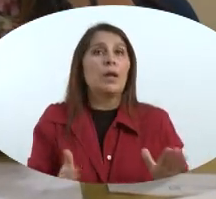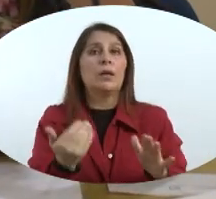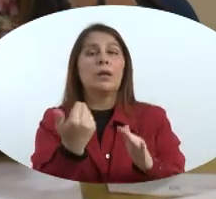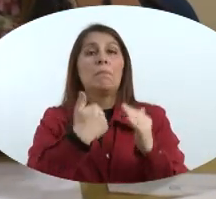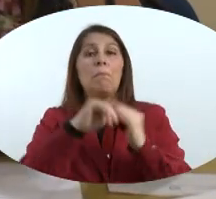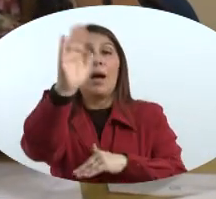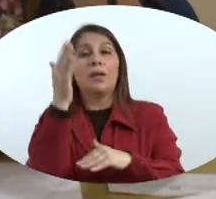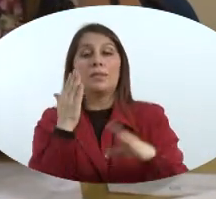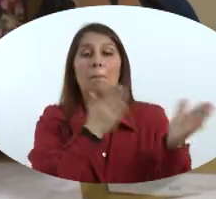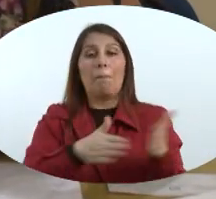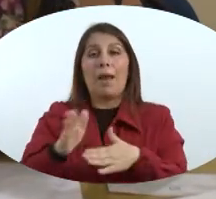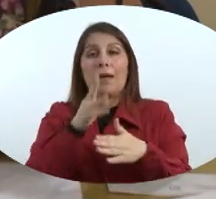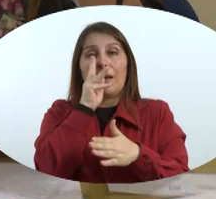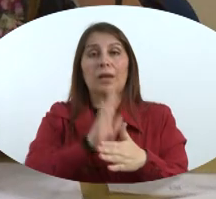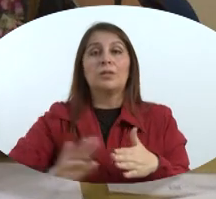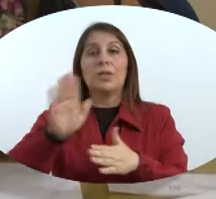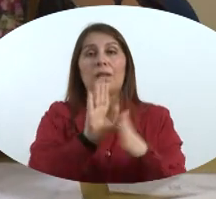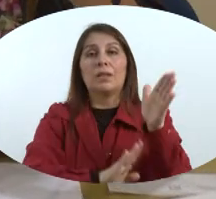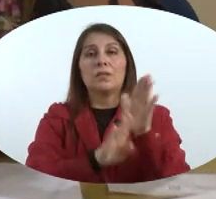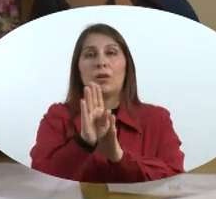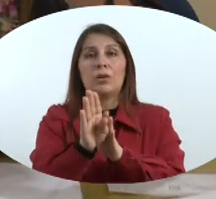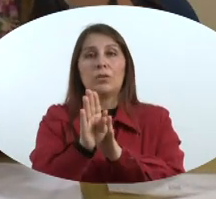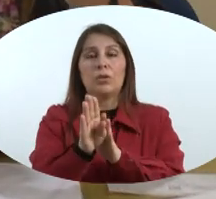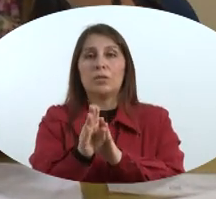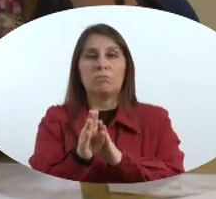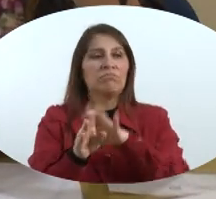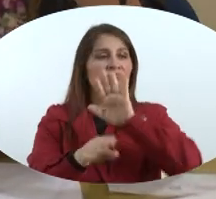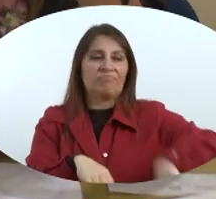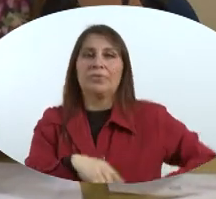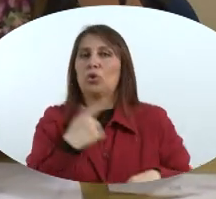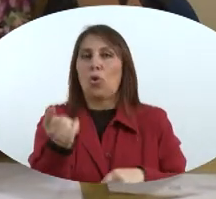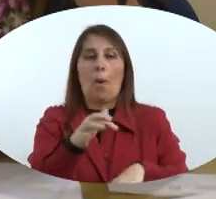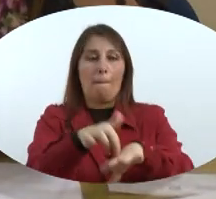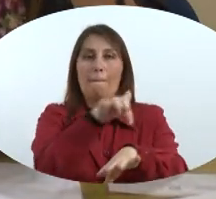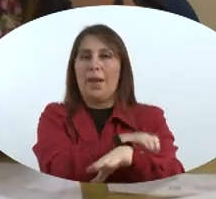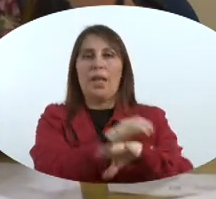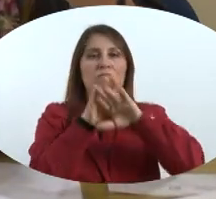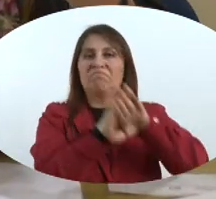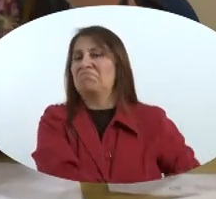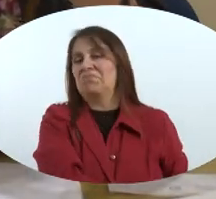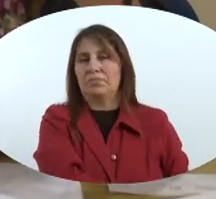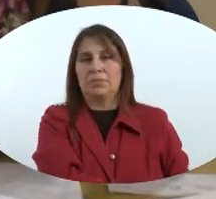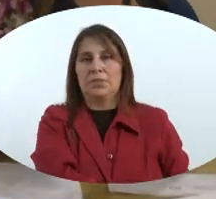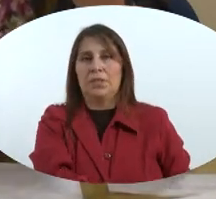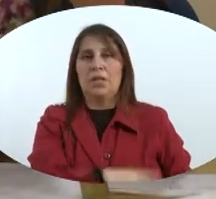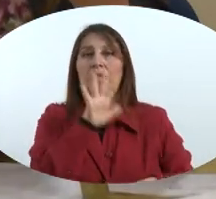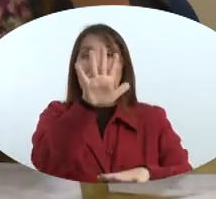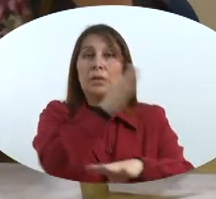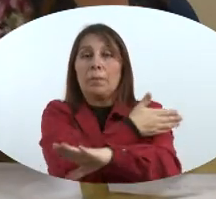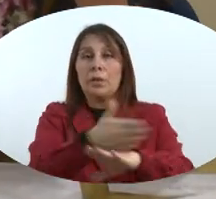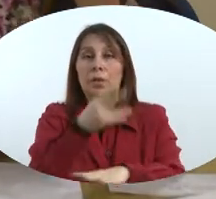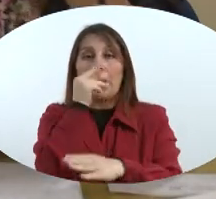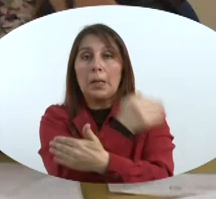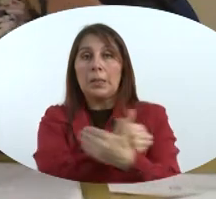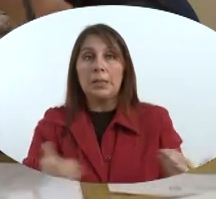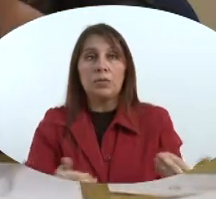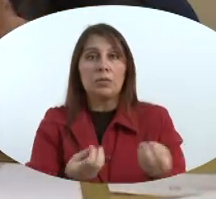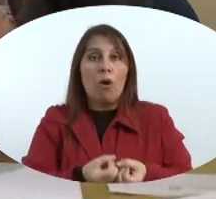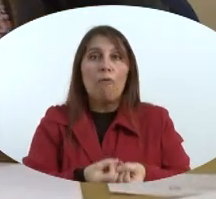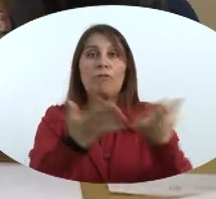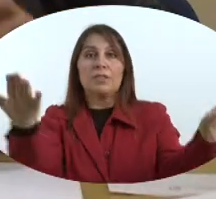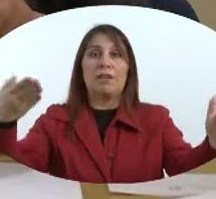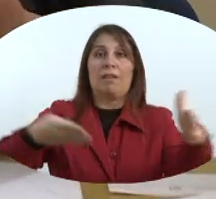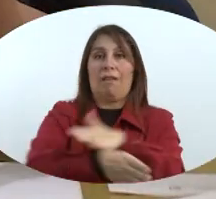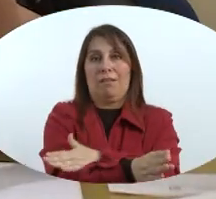sobre todo es un material lo que pretende este plan acción de desarrollo es acabar con esos grados y solo ofrecer 500 mil cupos para 5 millones de niños que están fuera del sistema